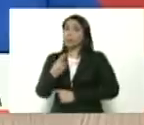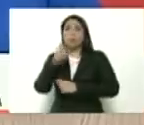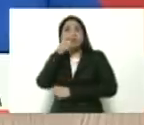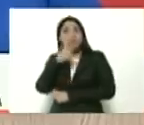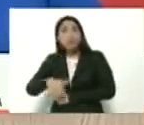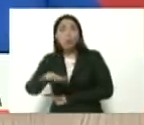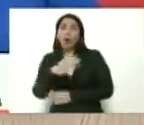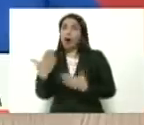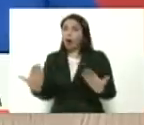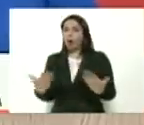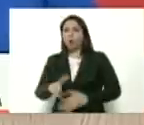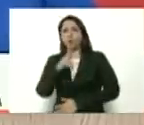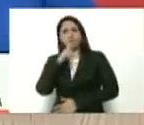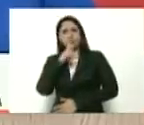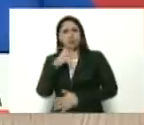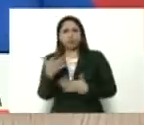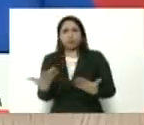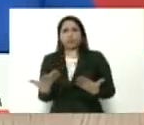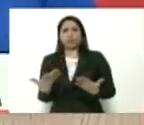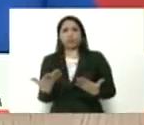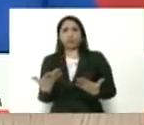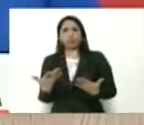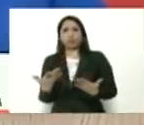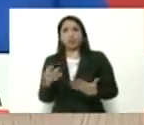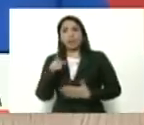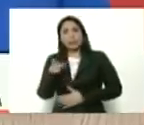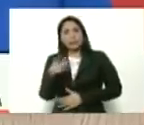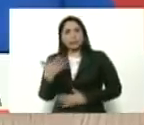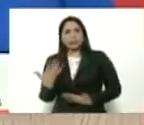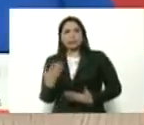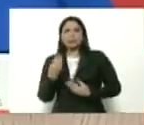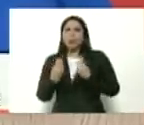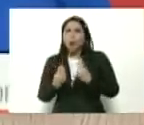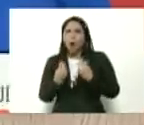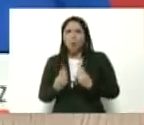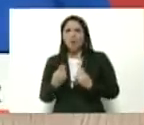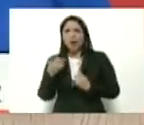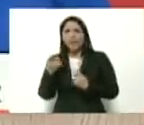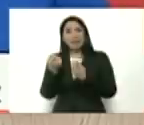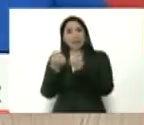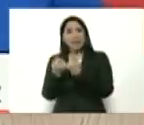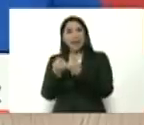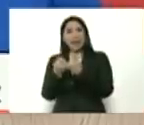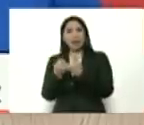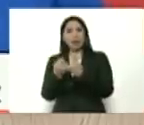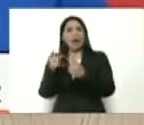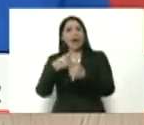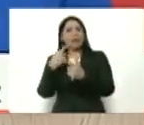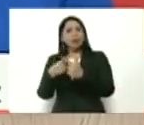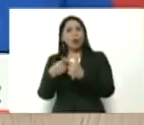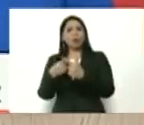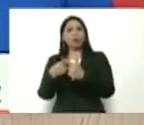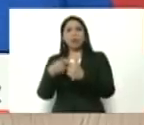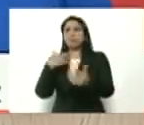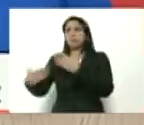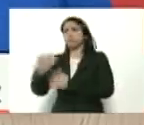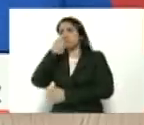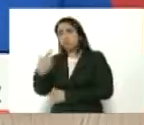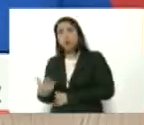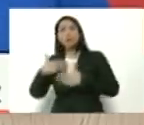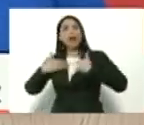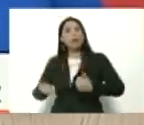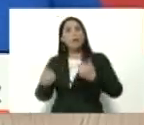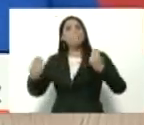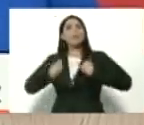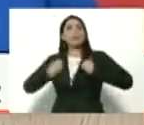población. Y es ese interés pecuniario lo que ha privado sobre la salud y la vida de